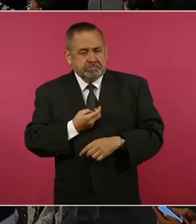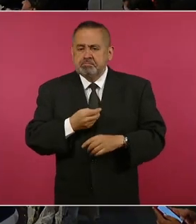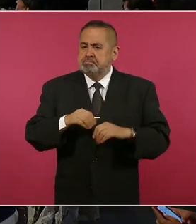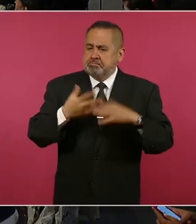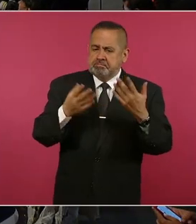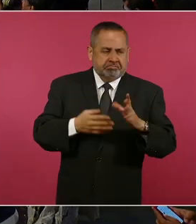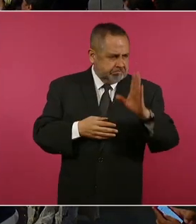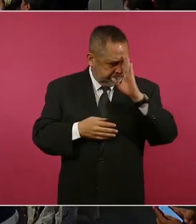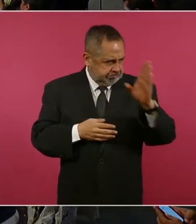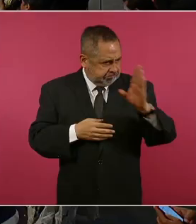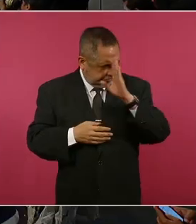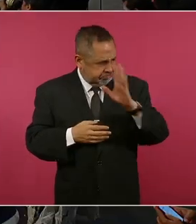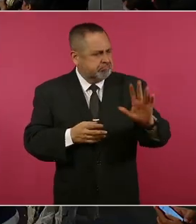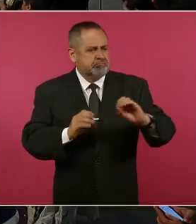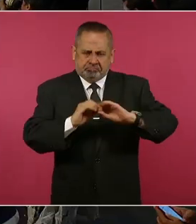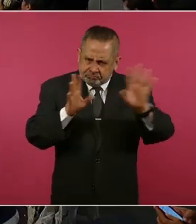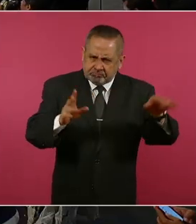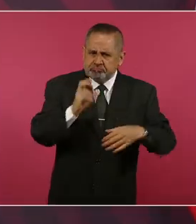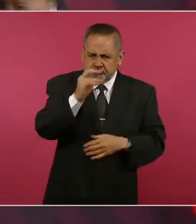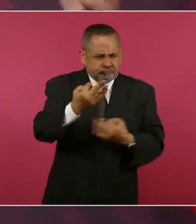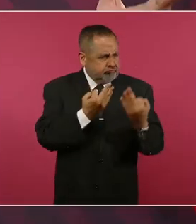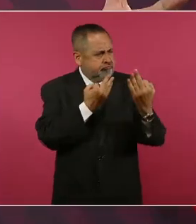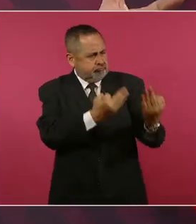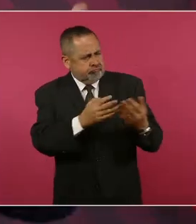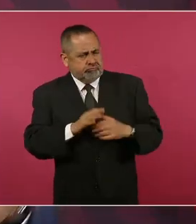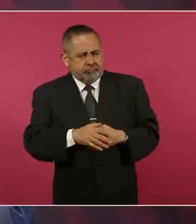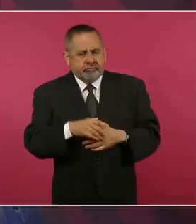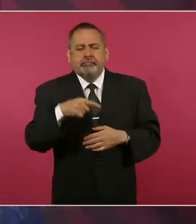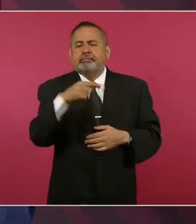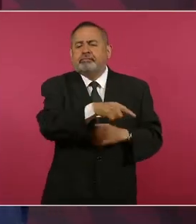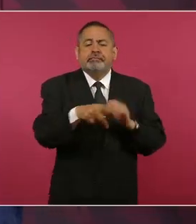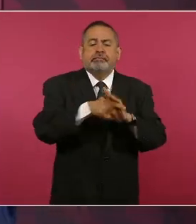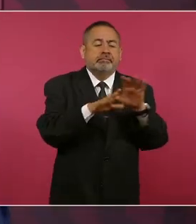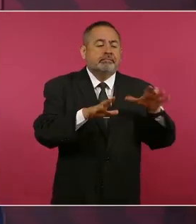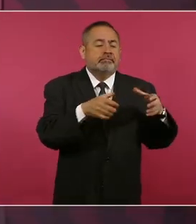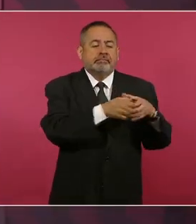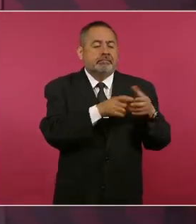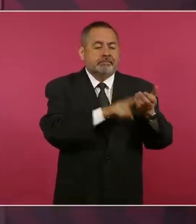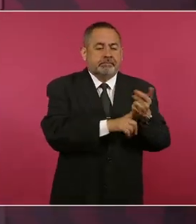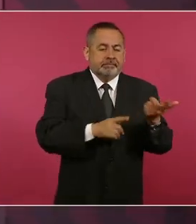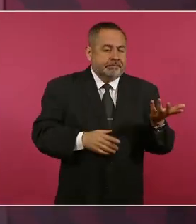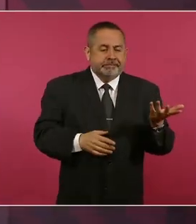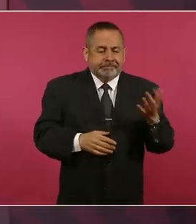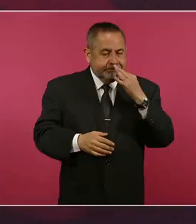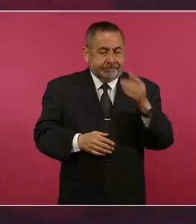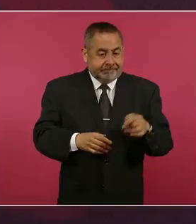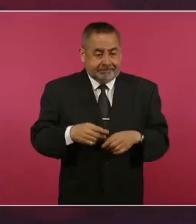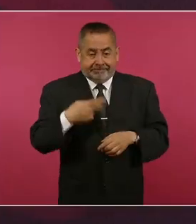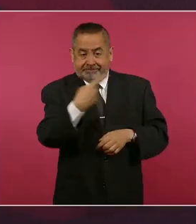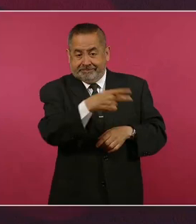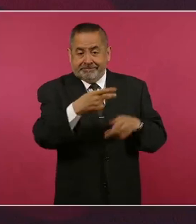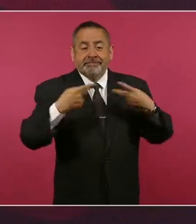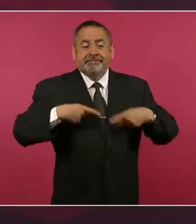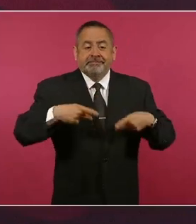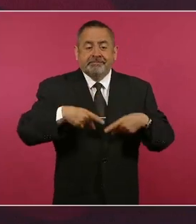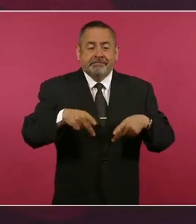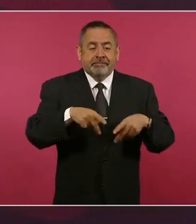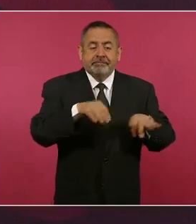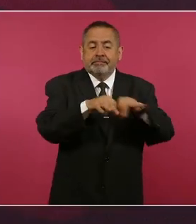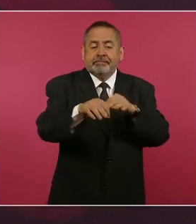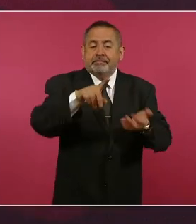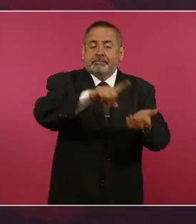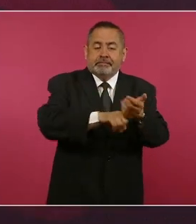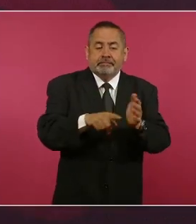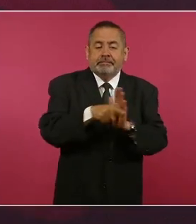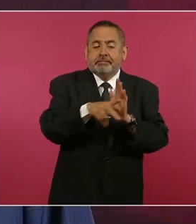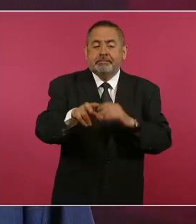expresa como lo que es un periódico del conservadurismo. No hay un solo escritor en el Reforma